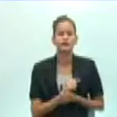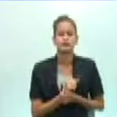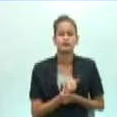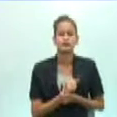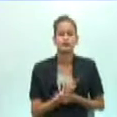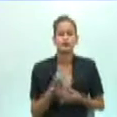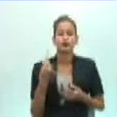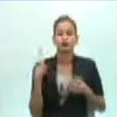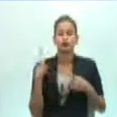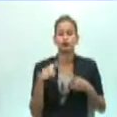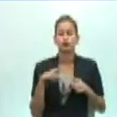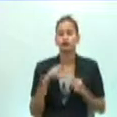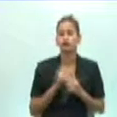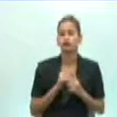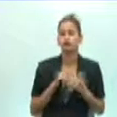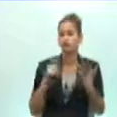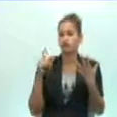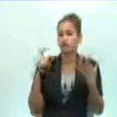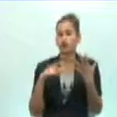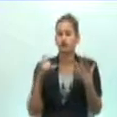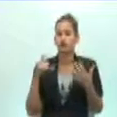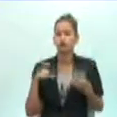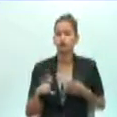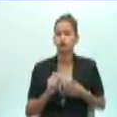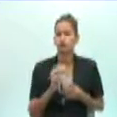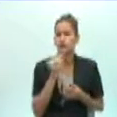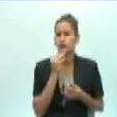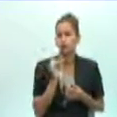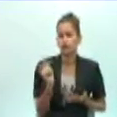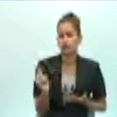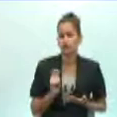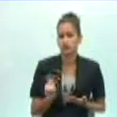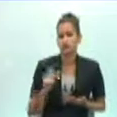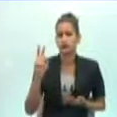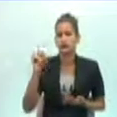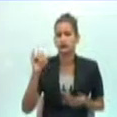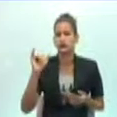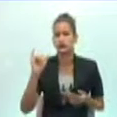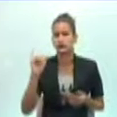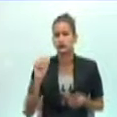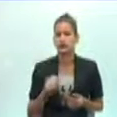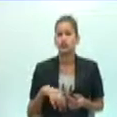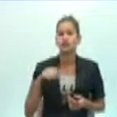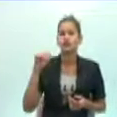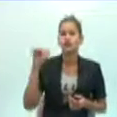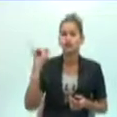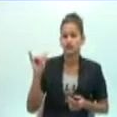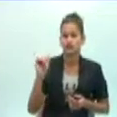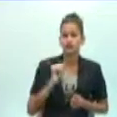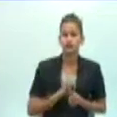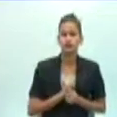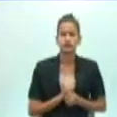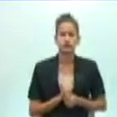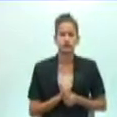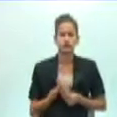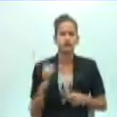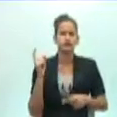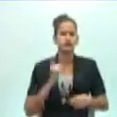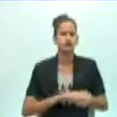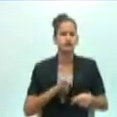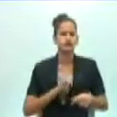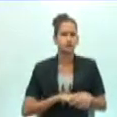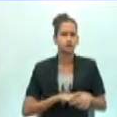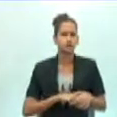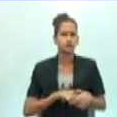entre otras, podían escribir ni y la conjunción y. Vamos a darle un breve tiempo para que puedan controlar